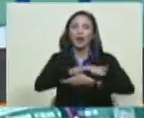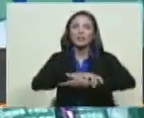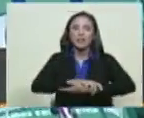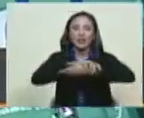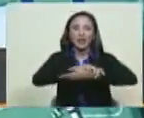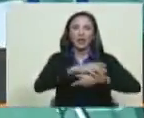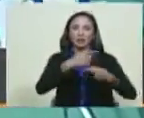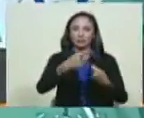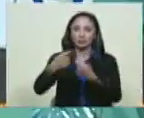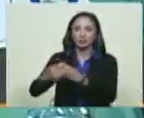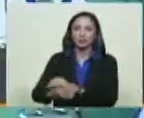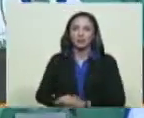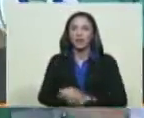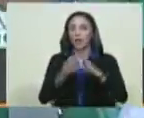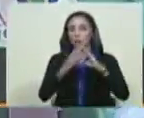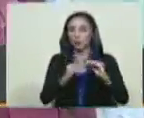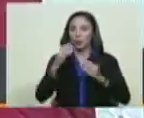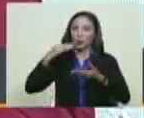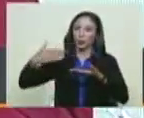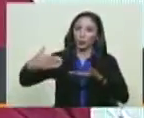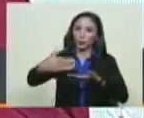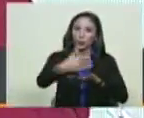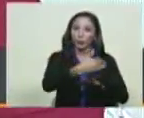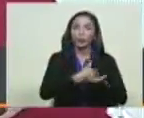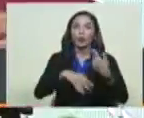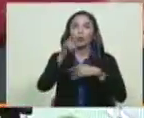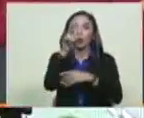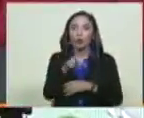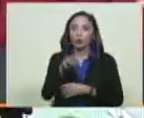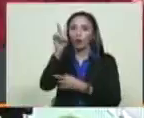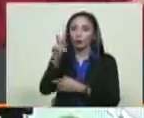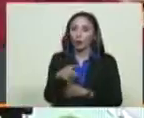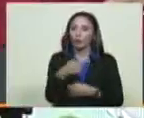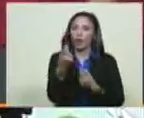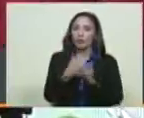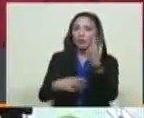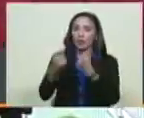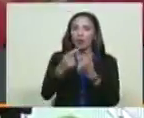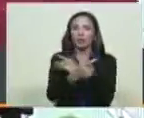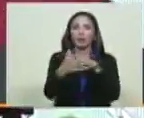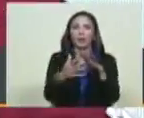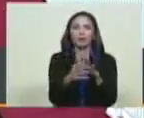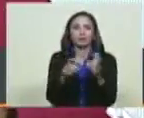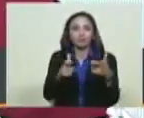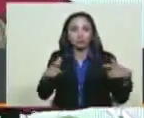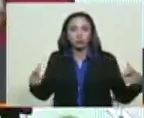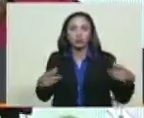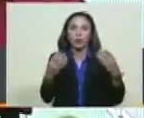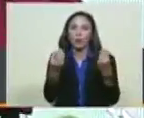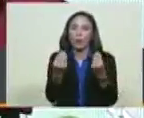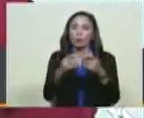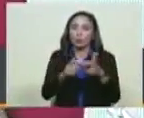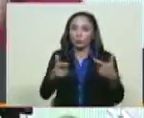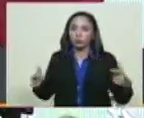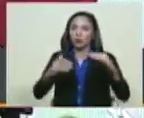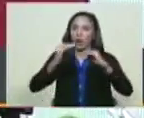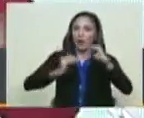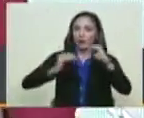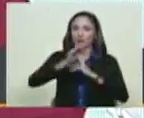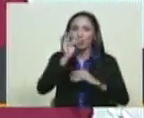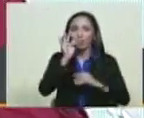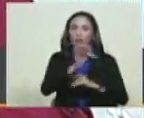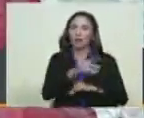y se está recaudando día por día y la recaudación está buchona el equilibrio fiscal